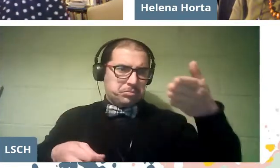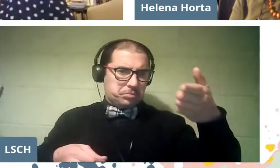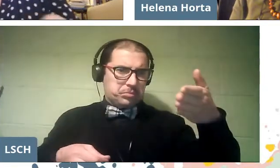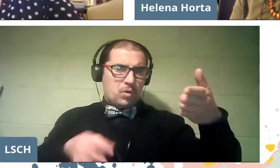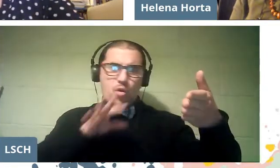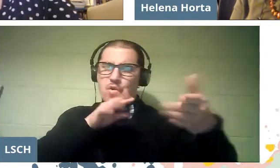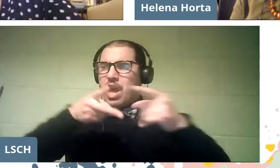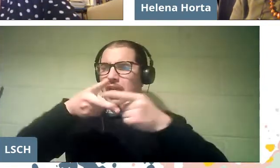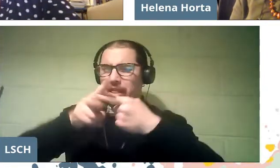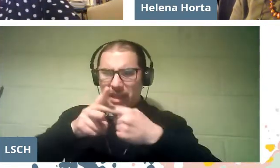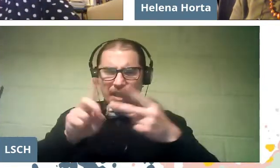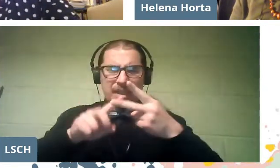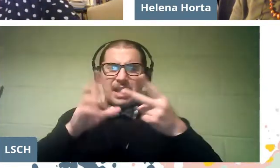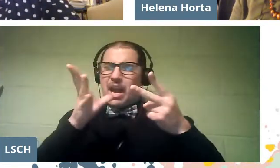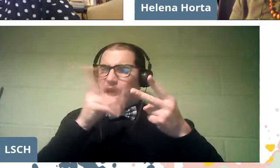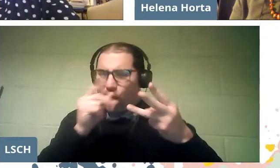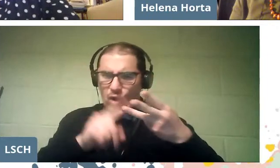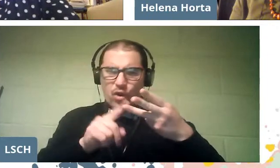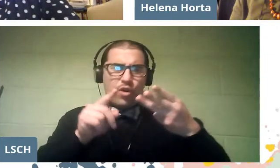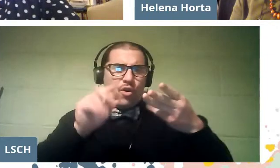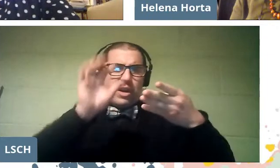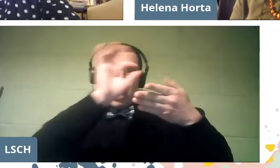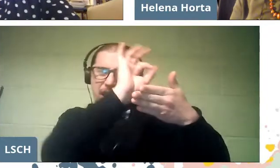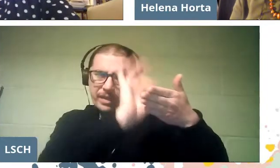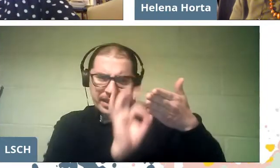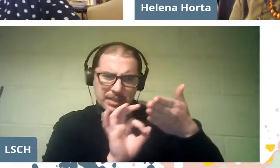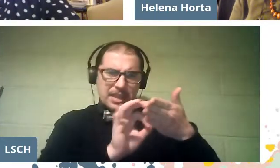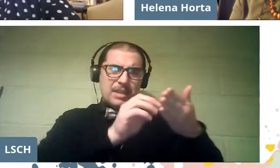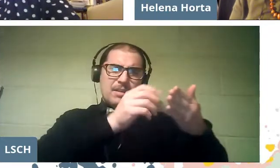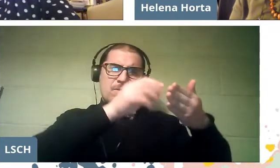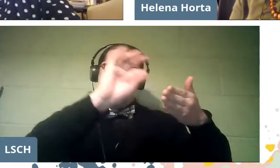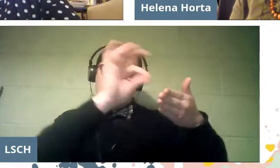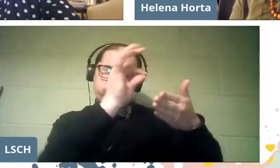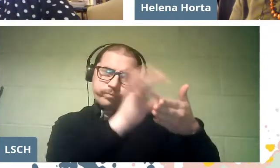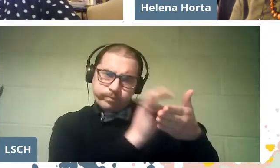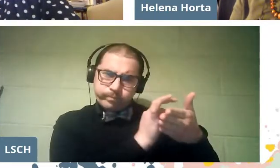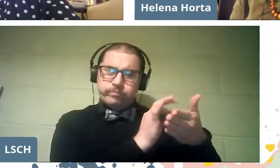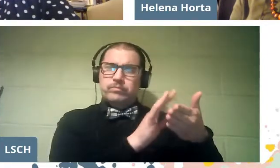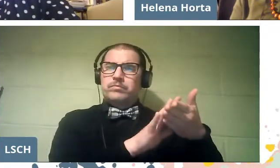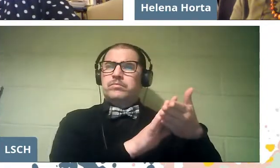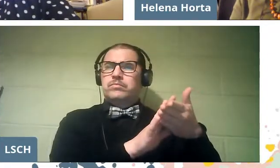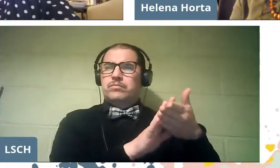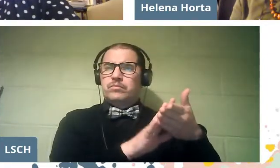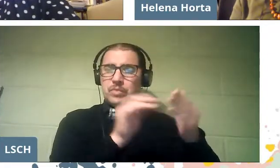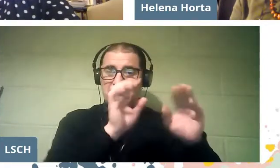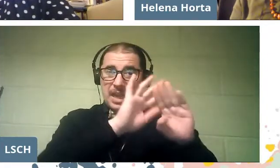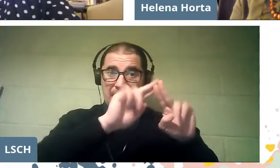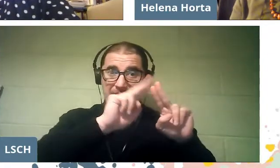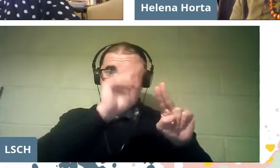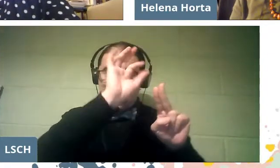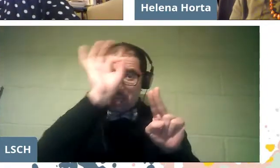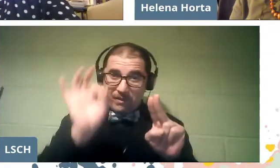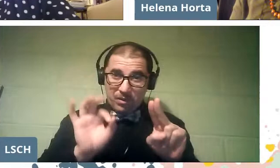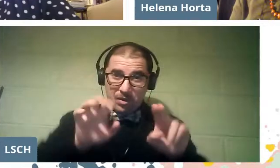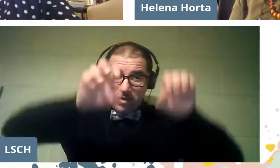mediante todo esto que hemos visto, que es el diseño complejo, porque plasmar estas figuras